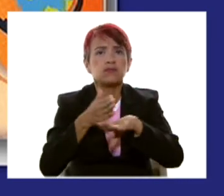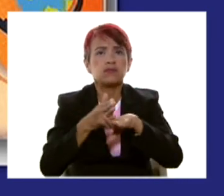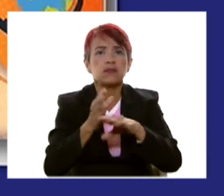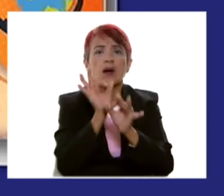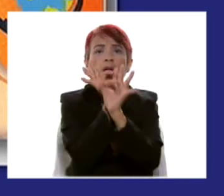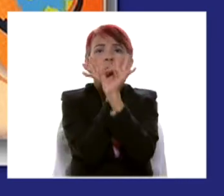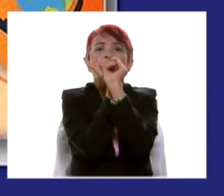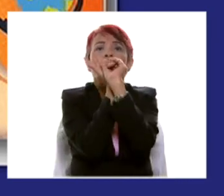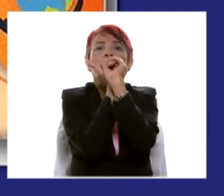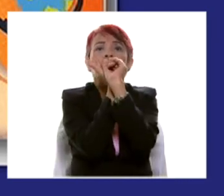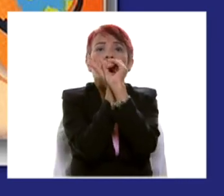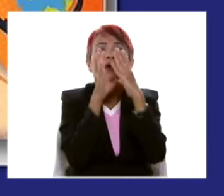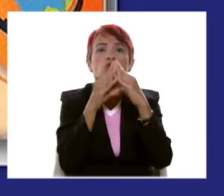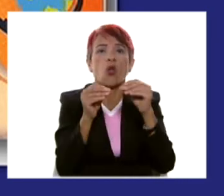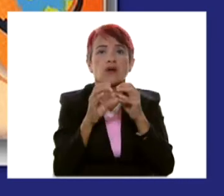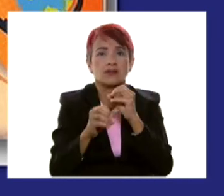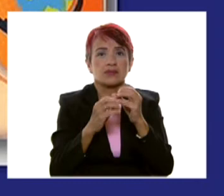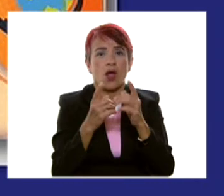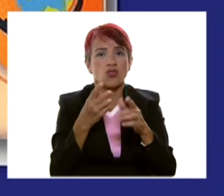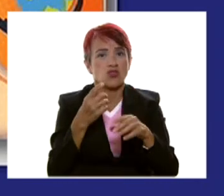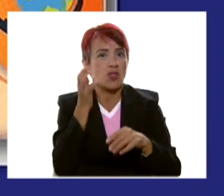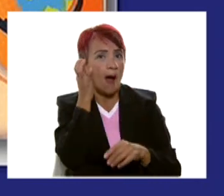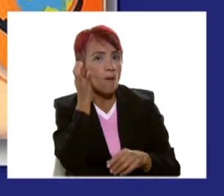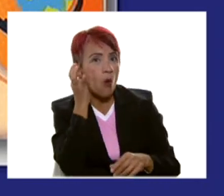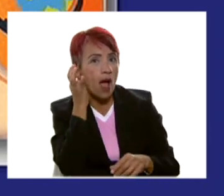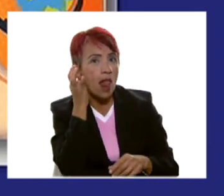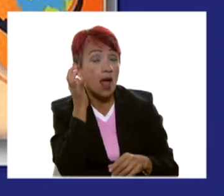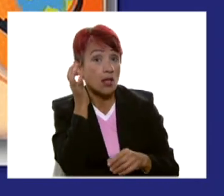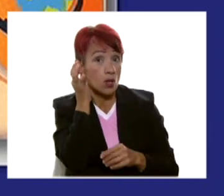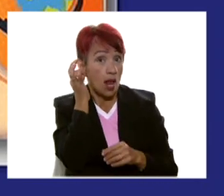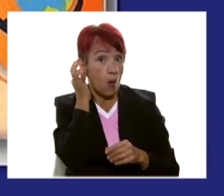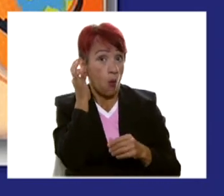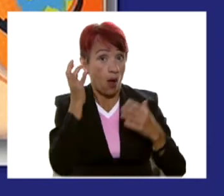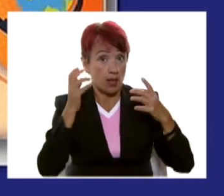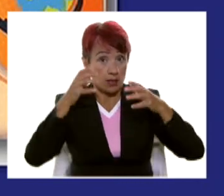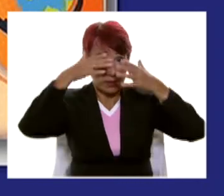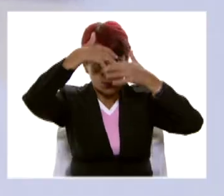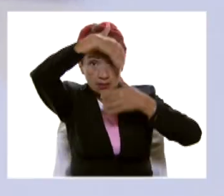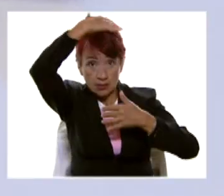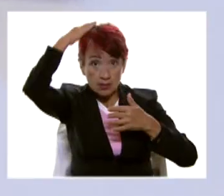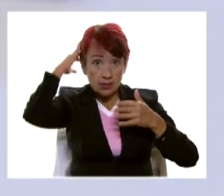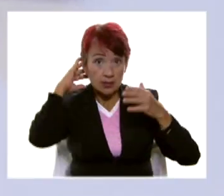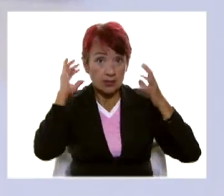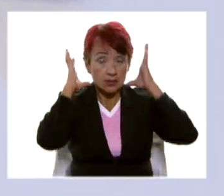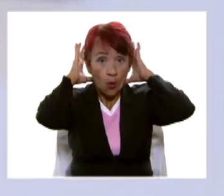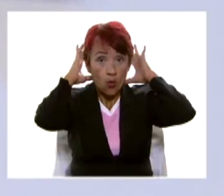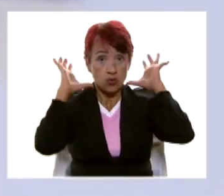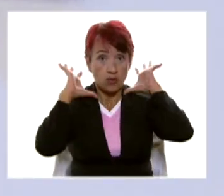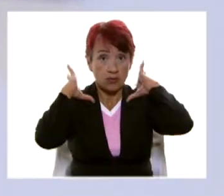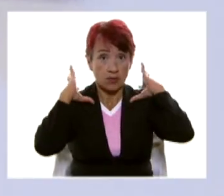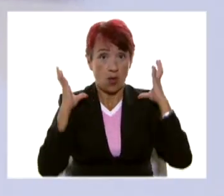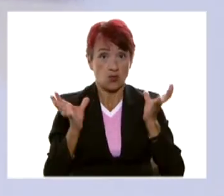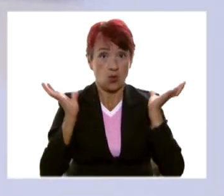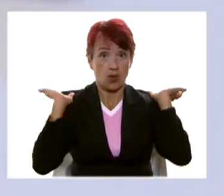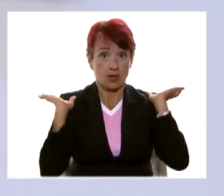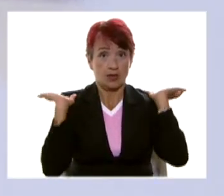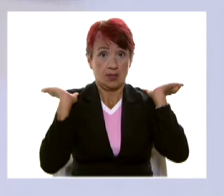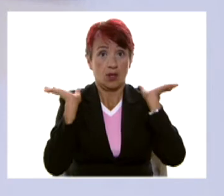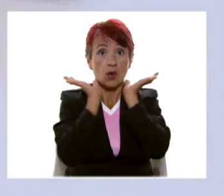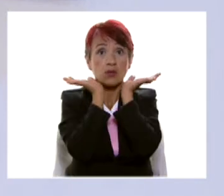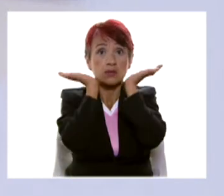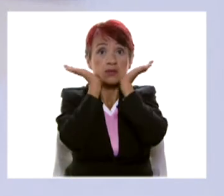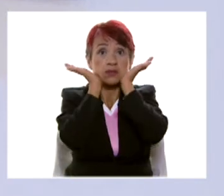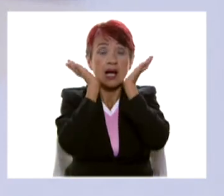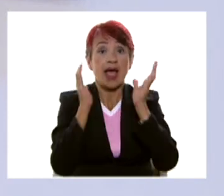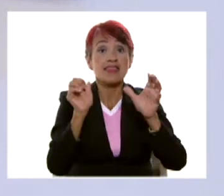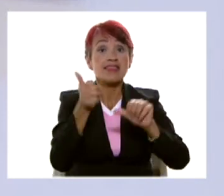carrera de guatura, que la realizan las mujeres. Ellas se cuelgan una especie de saco en la cabeza que tiene aproximadamente